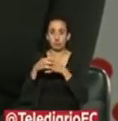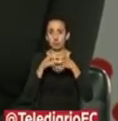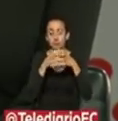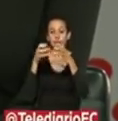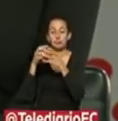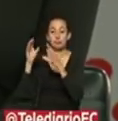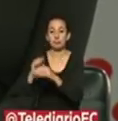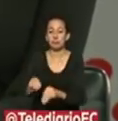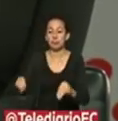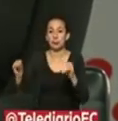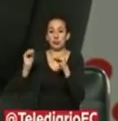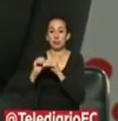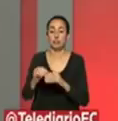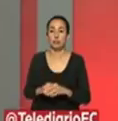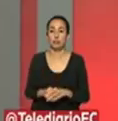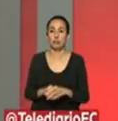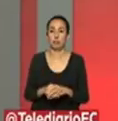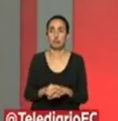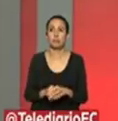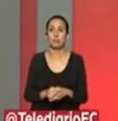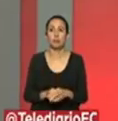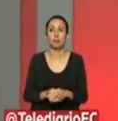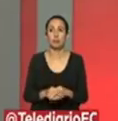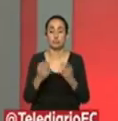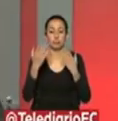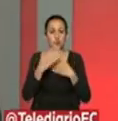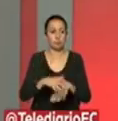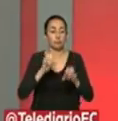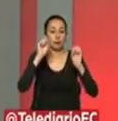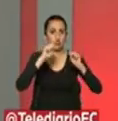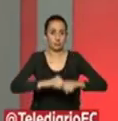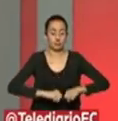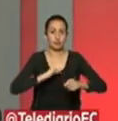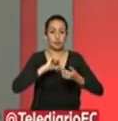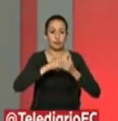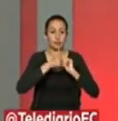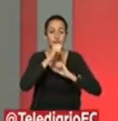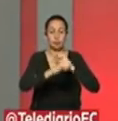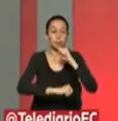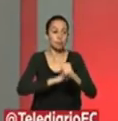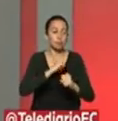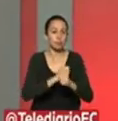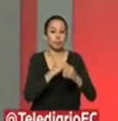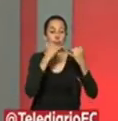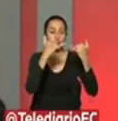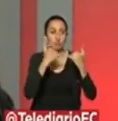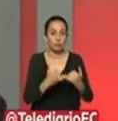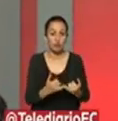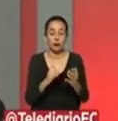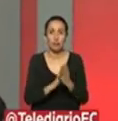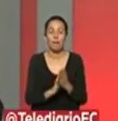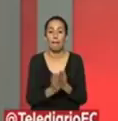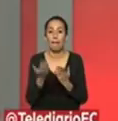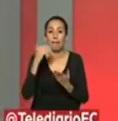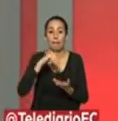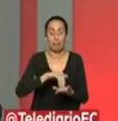prueba de esa nueva mayoría? Fue un acto que se lo hace cada 2 años. Esta es la cuarta ocasión que yo